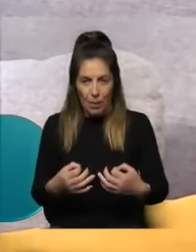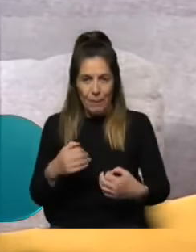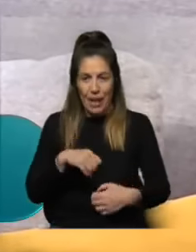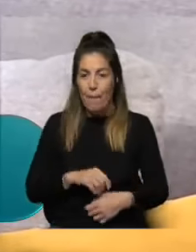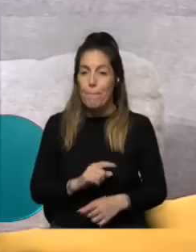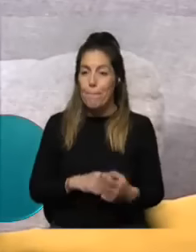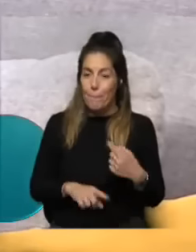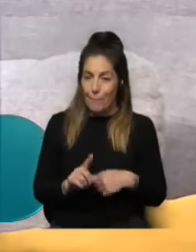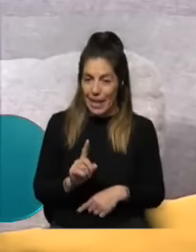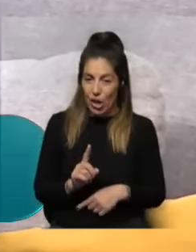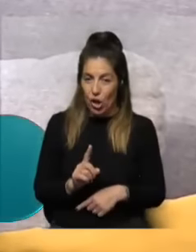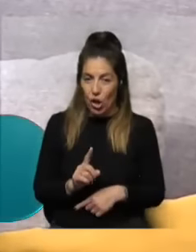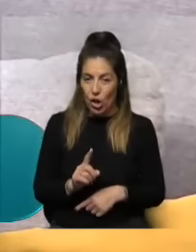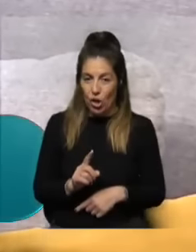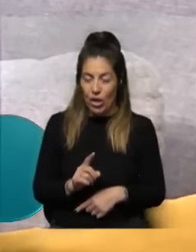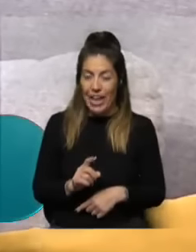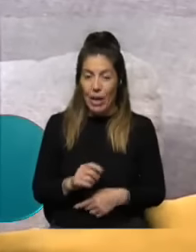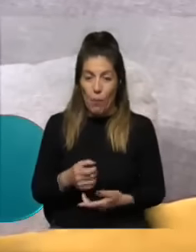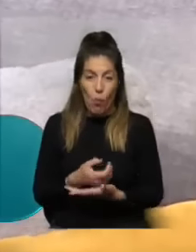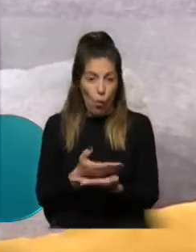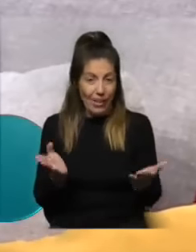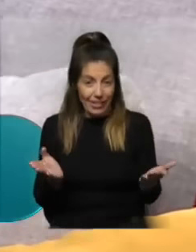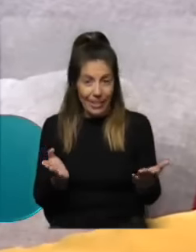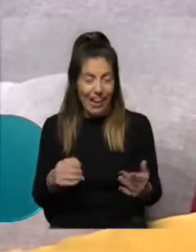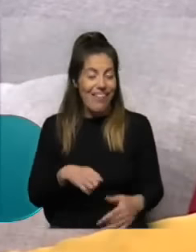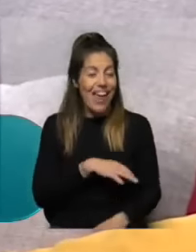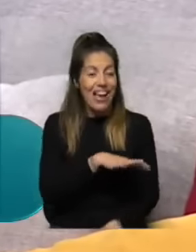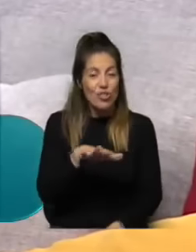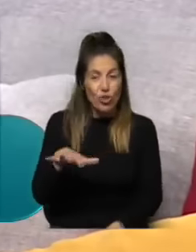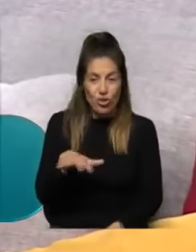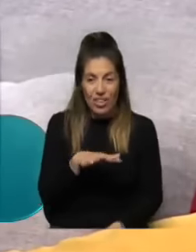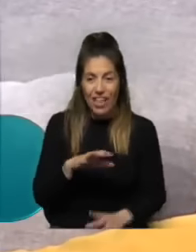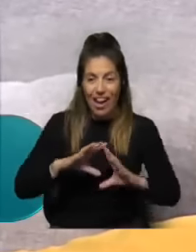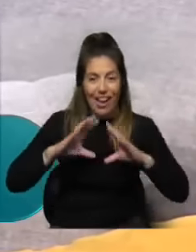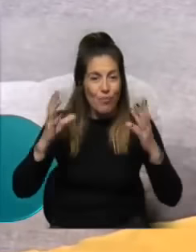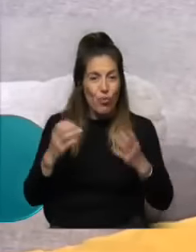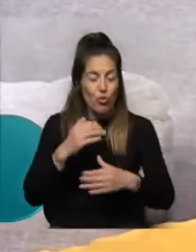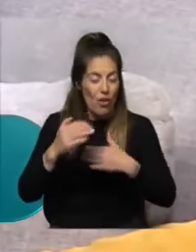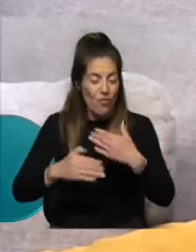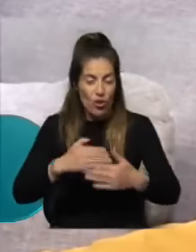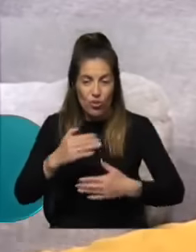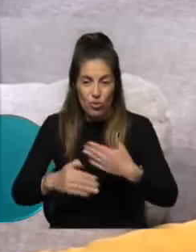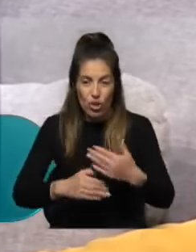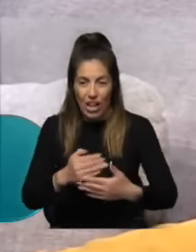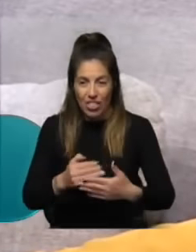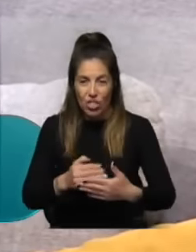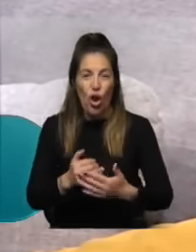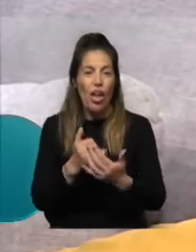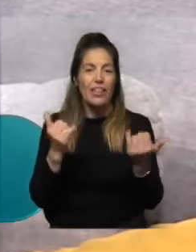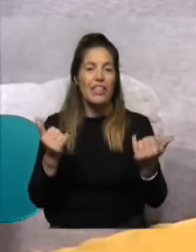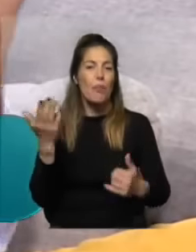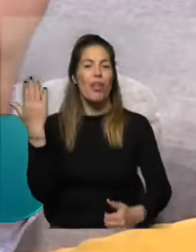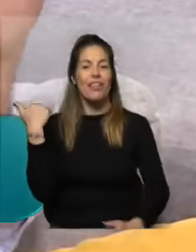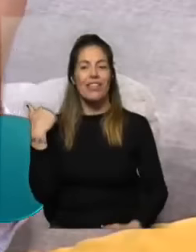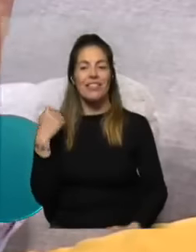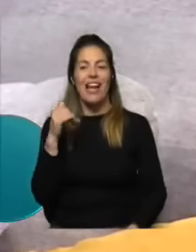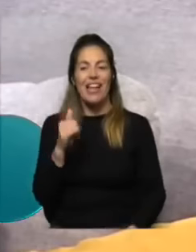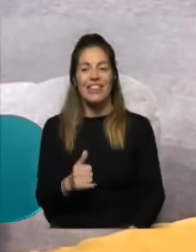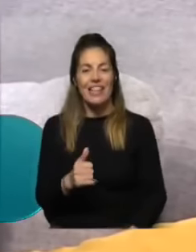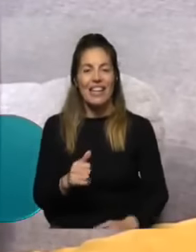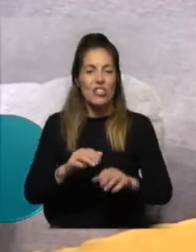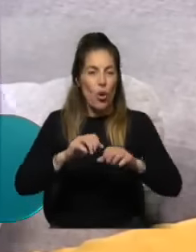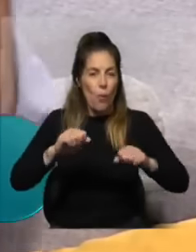Pero es un reflejo. La sociedad, el mundo ha ido evolucionando desde tiempos de atrás a tener esos